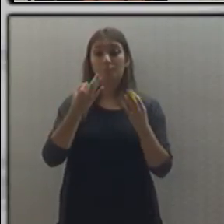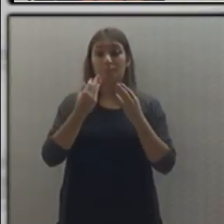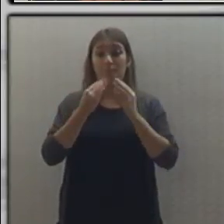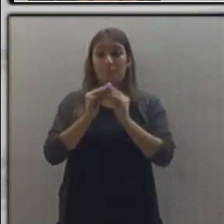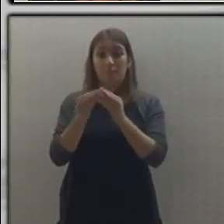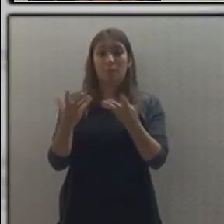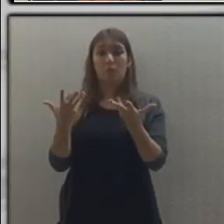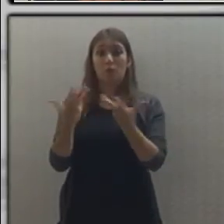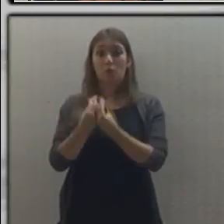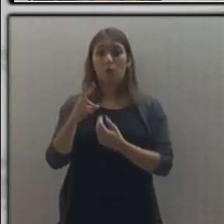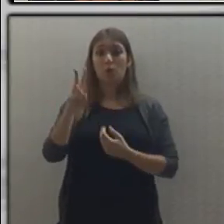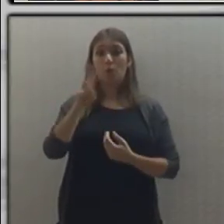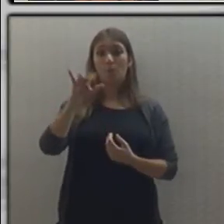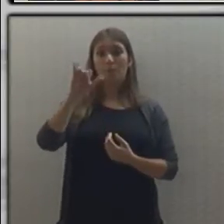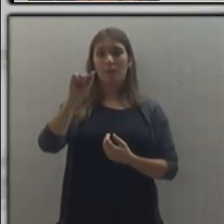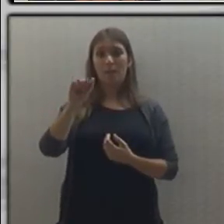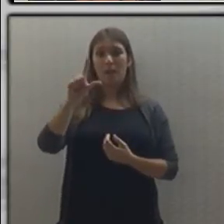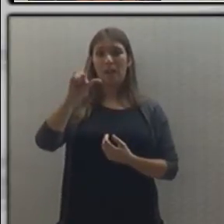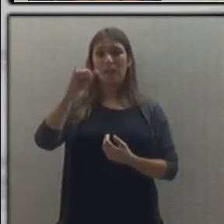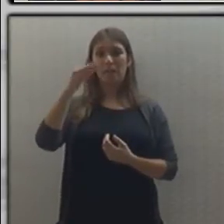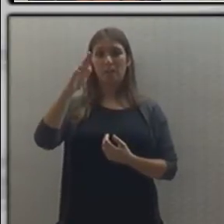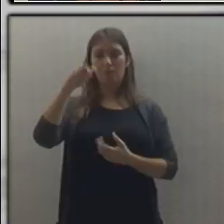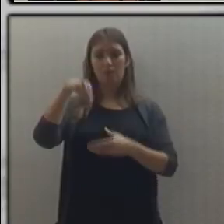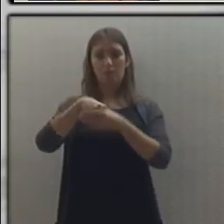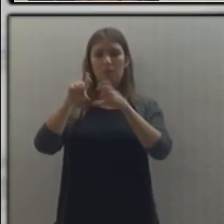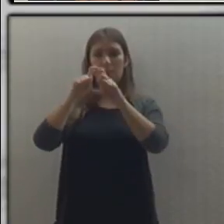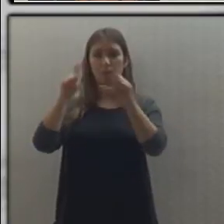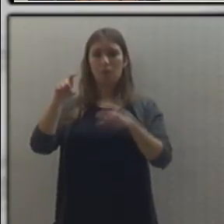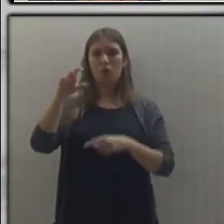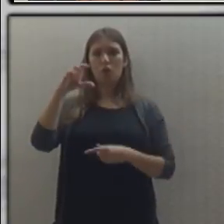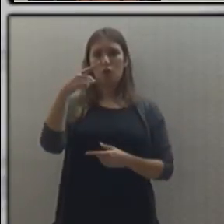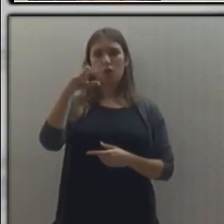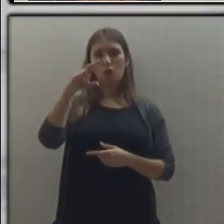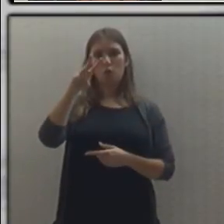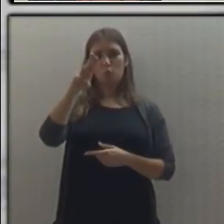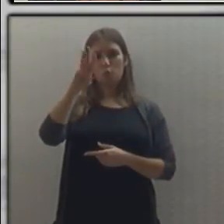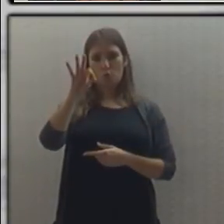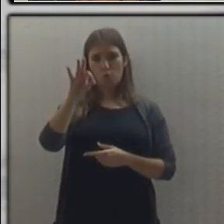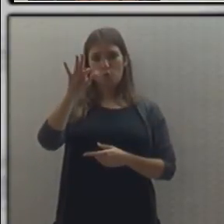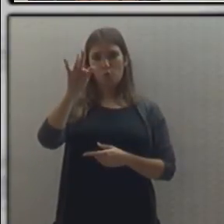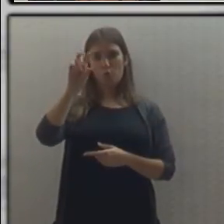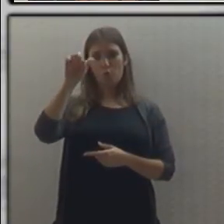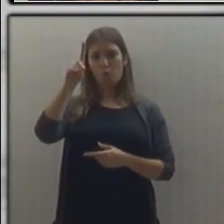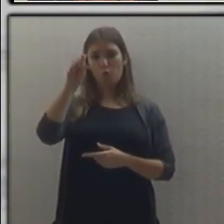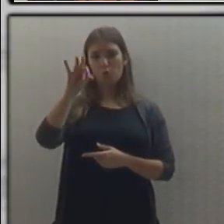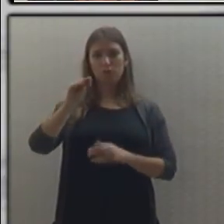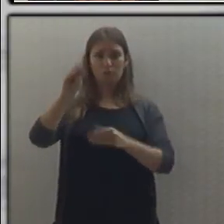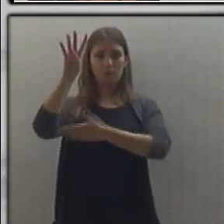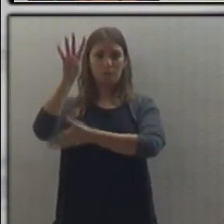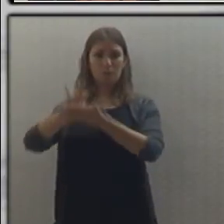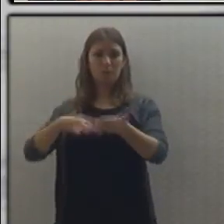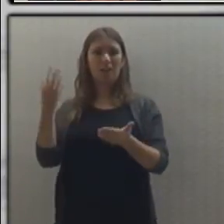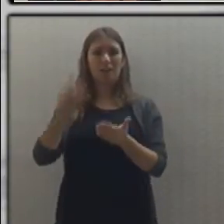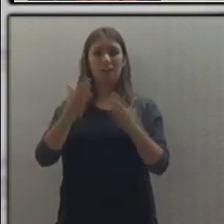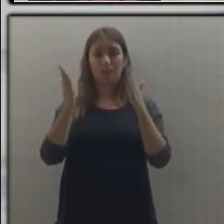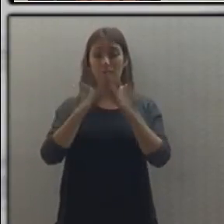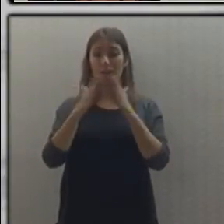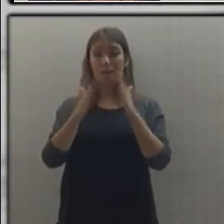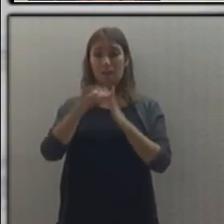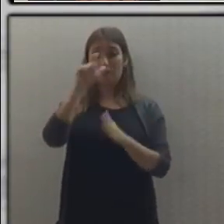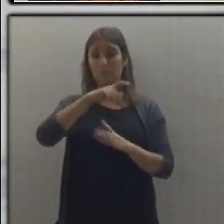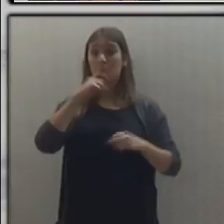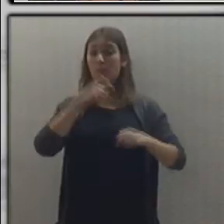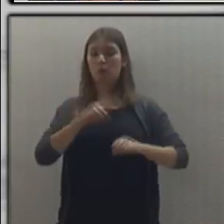realizando junto con Vía Libre Grupo Fundosa, el de la Diputación de Barcelona, el programa de arreglo de viviendas para